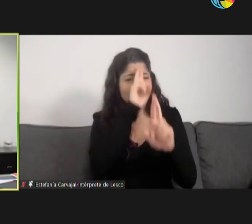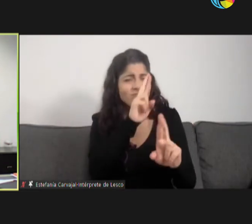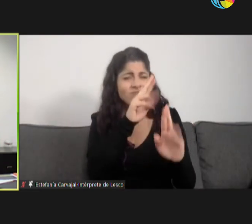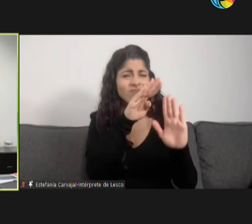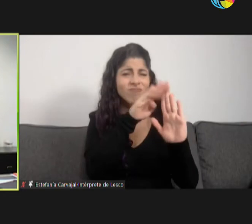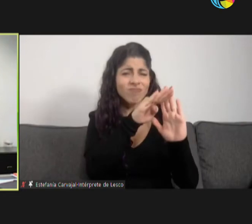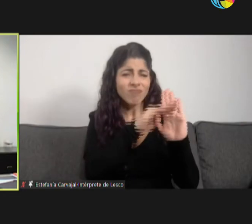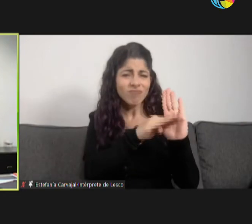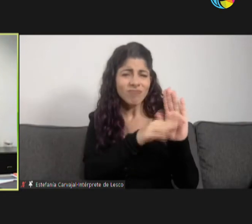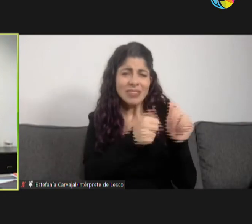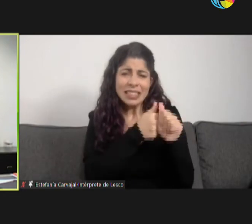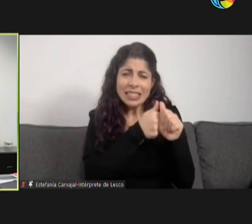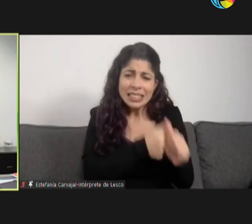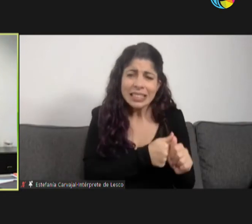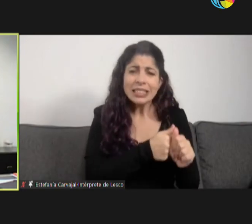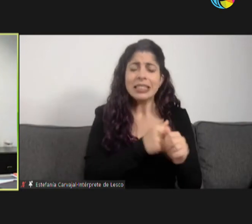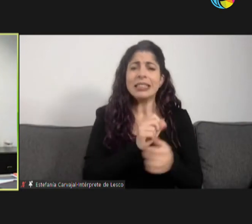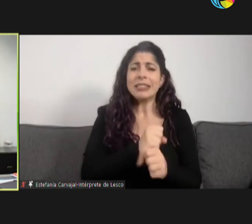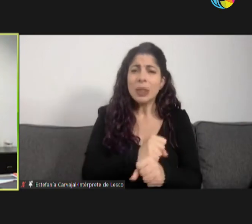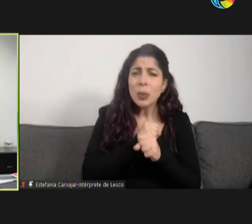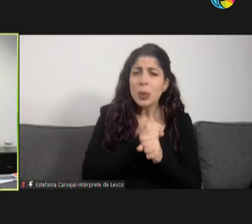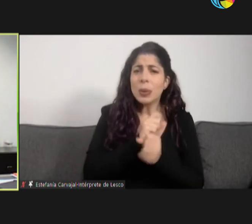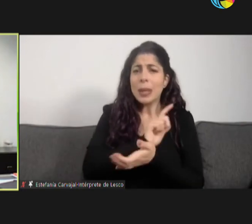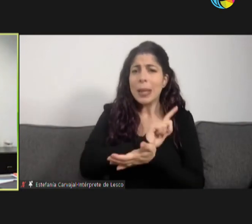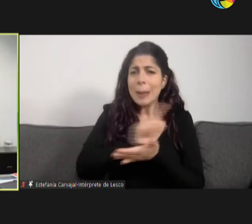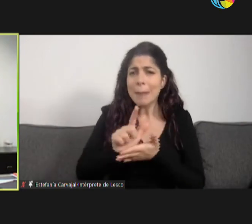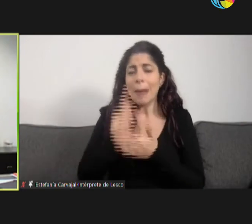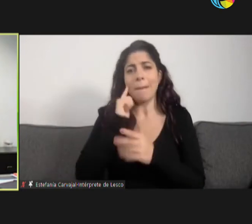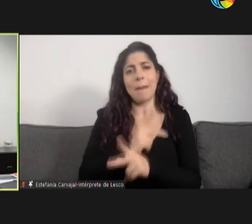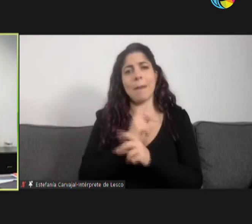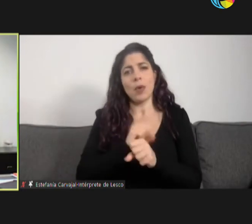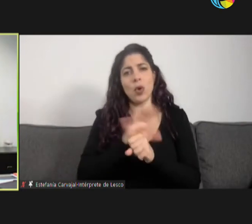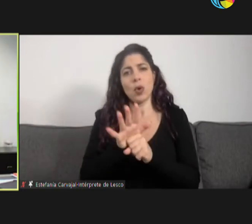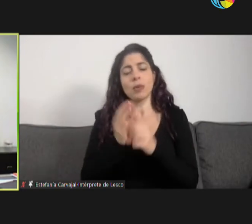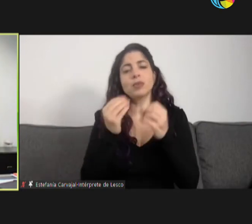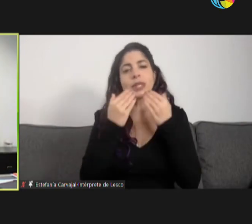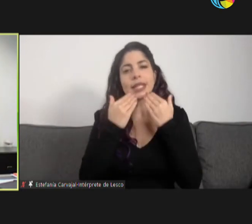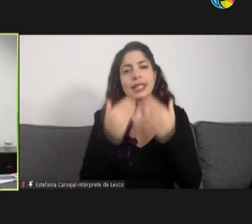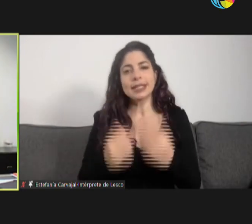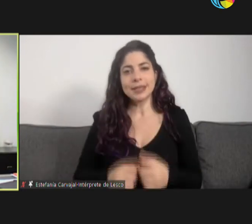los lineamientos de seguridad e higiene para el control del COVID. Muchísimas gracias.